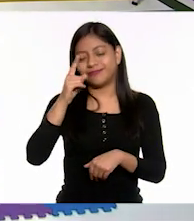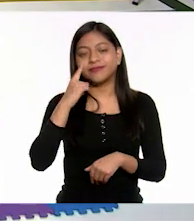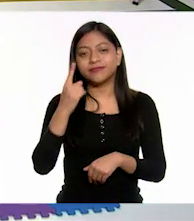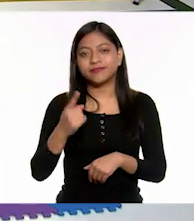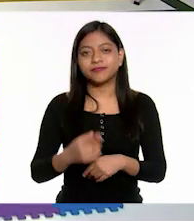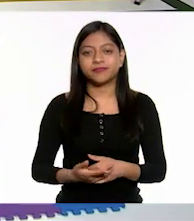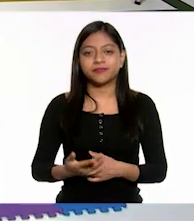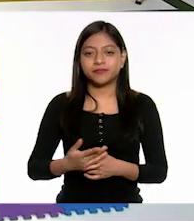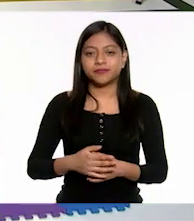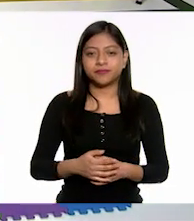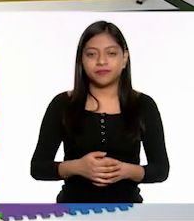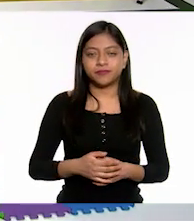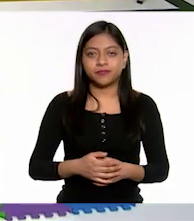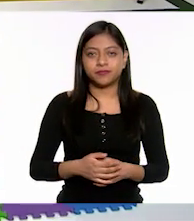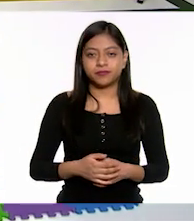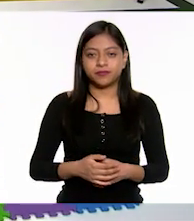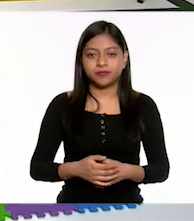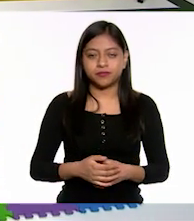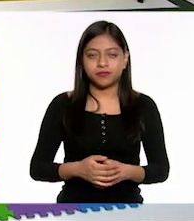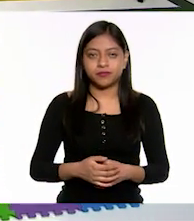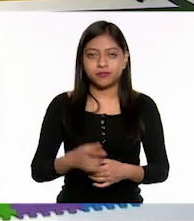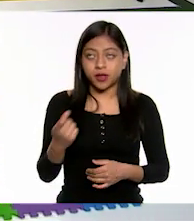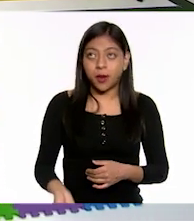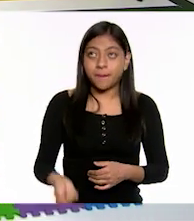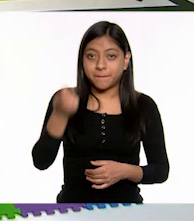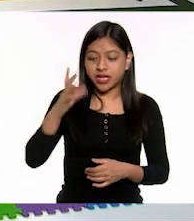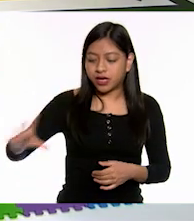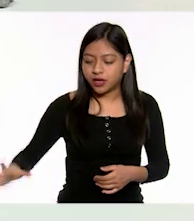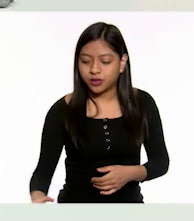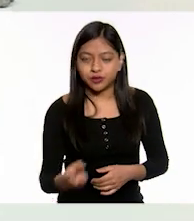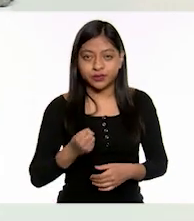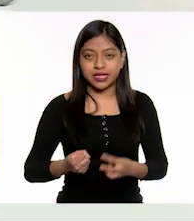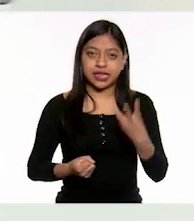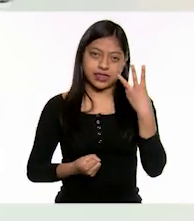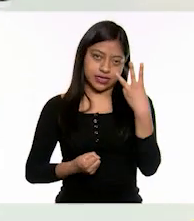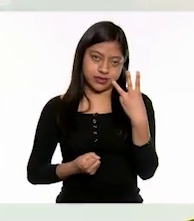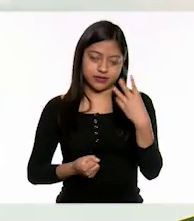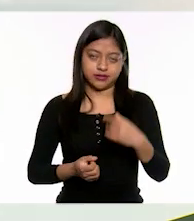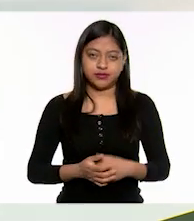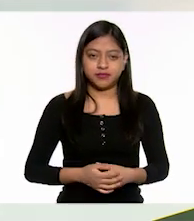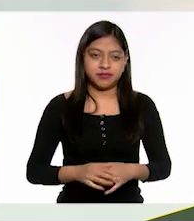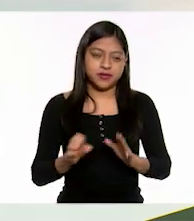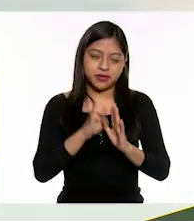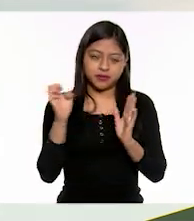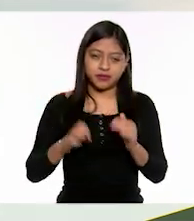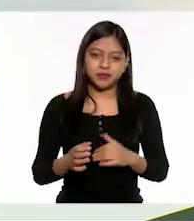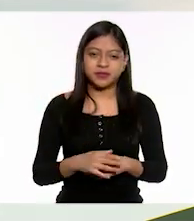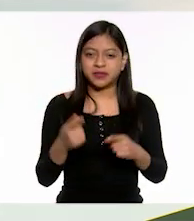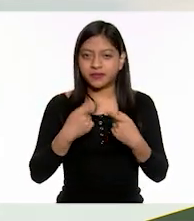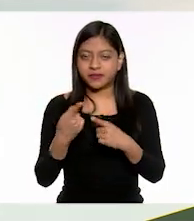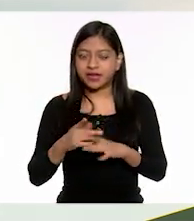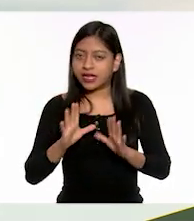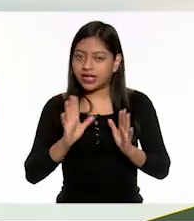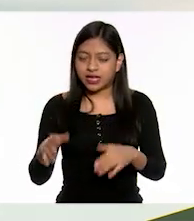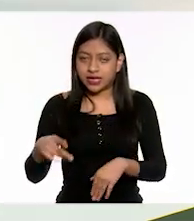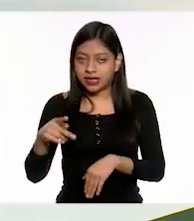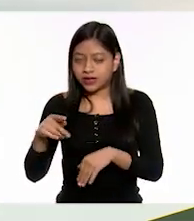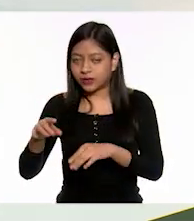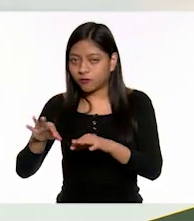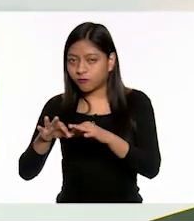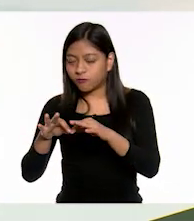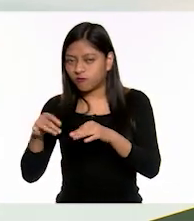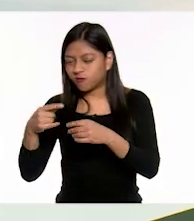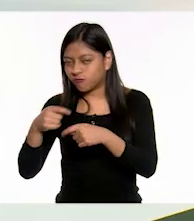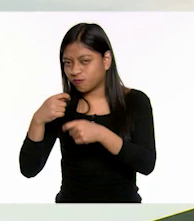y tratar de cachar nada más tomé ahorita tres por ejemplo y así hasta que se acaben obviamente vamos por